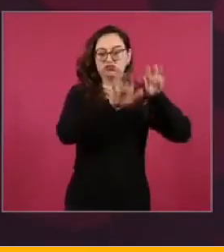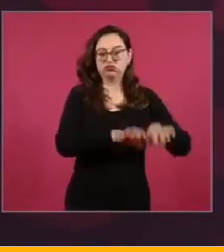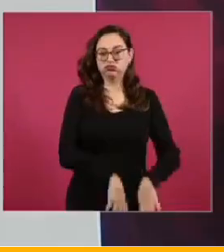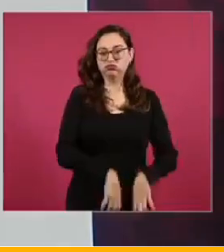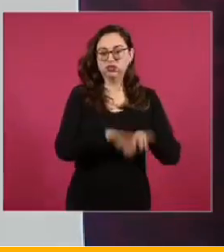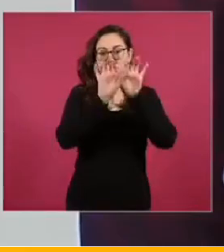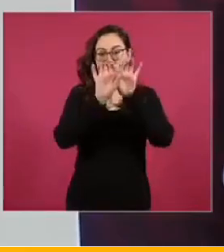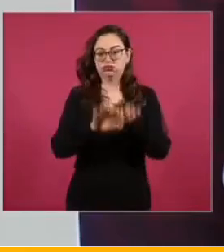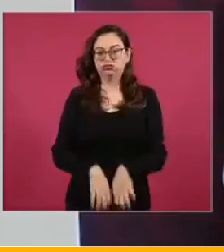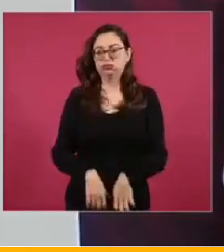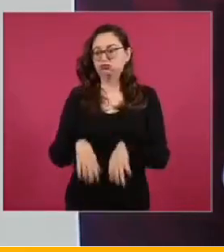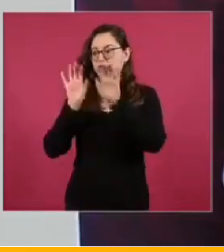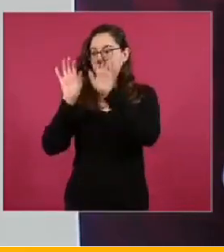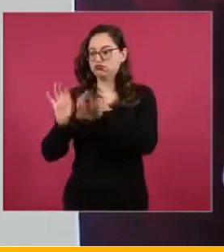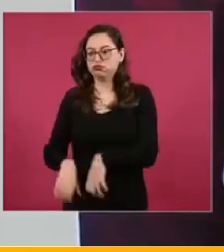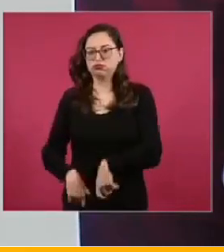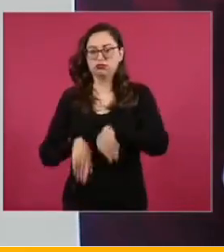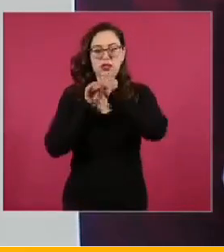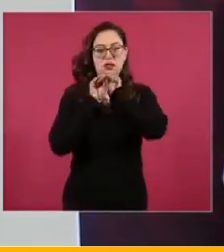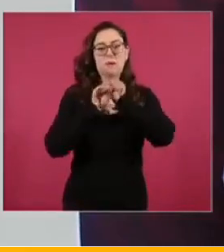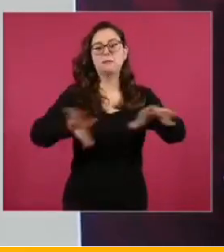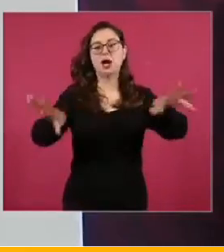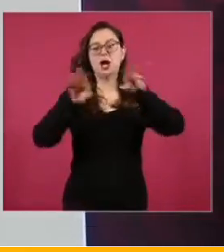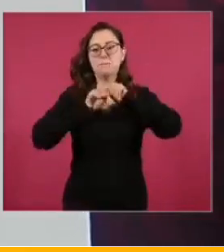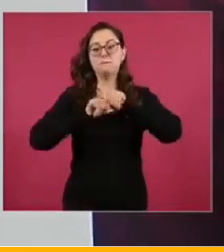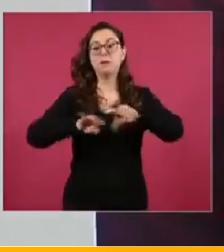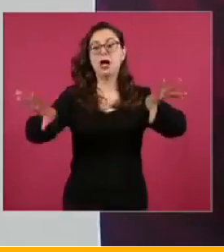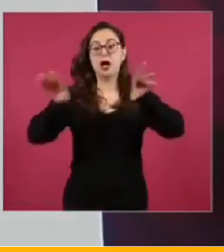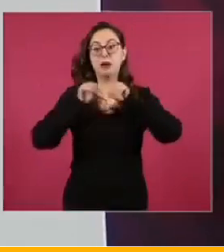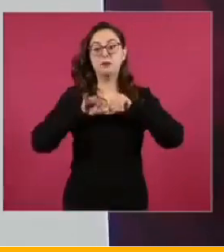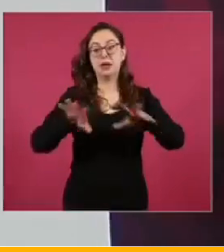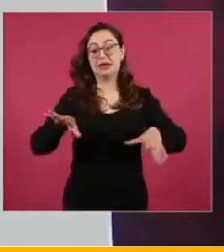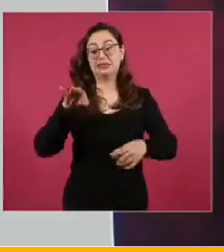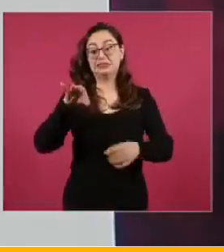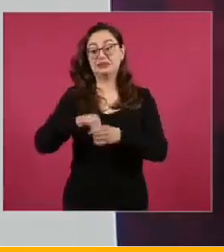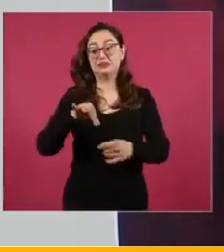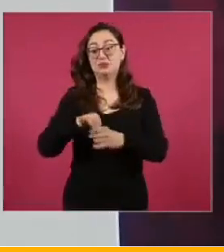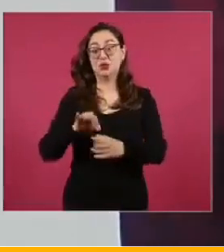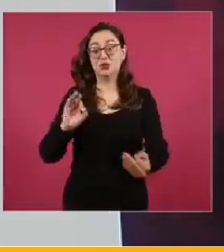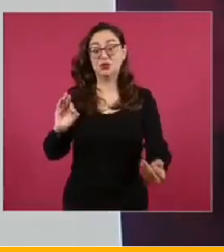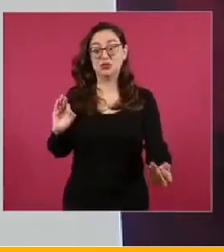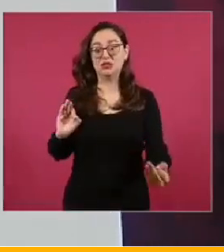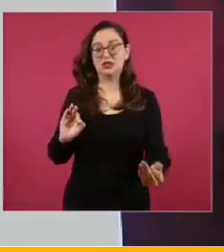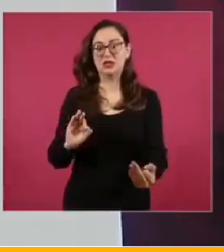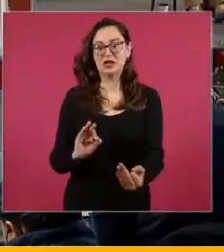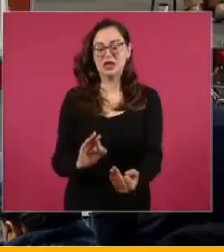antes de las elecciones. A ver si encuentran una.